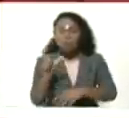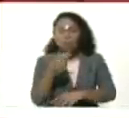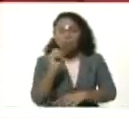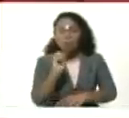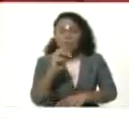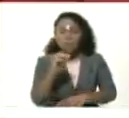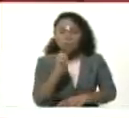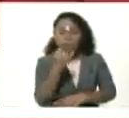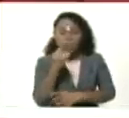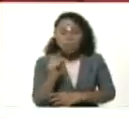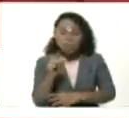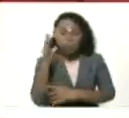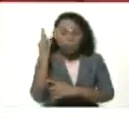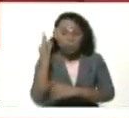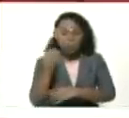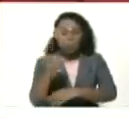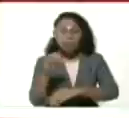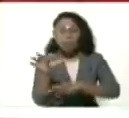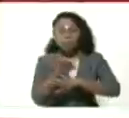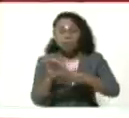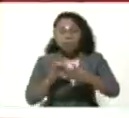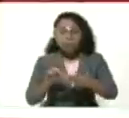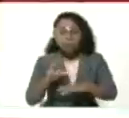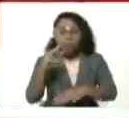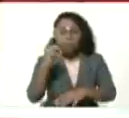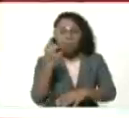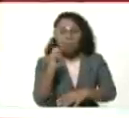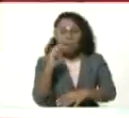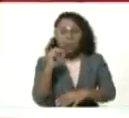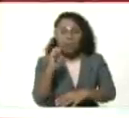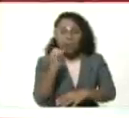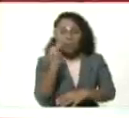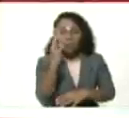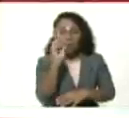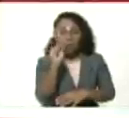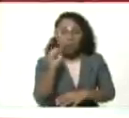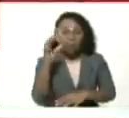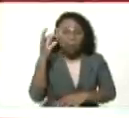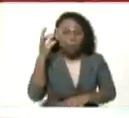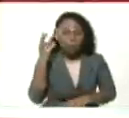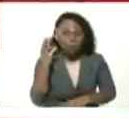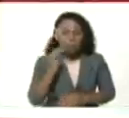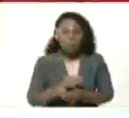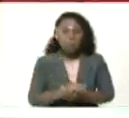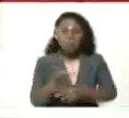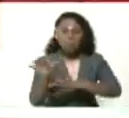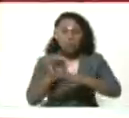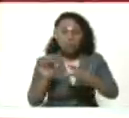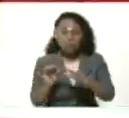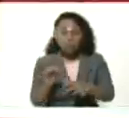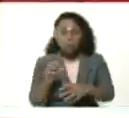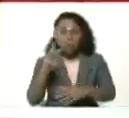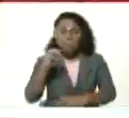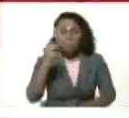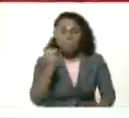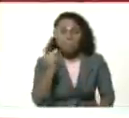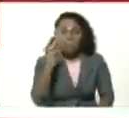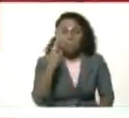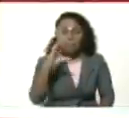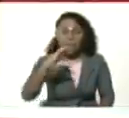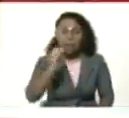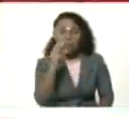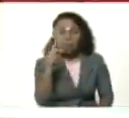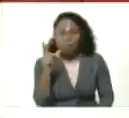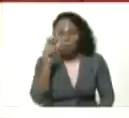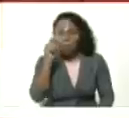Rojas. Municipio Maneiro, Kenia Herrera. Municipio Marcano, para la Alianza, Yul José Armas, del